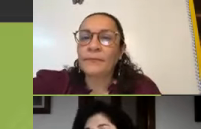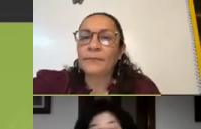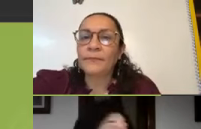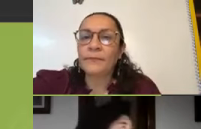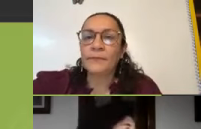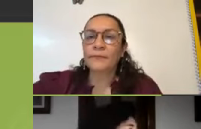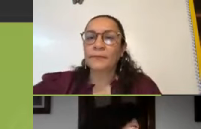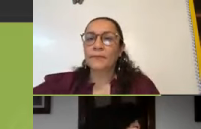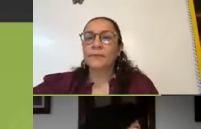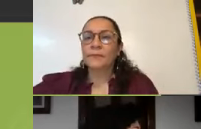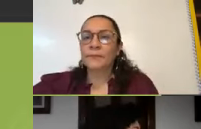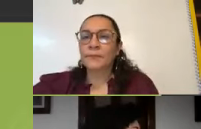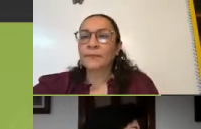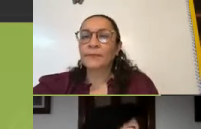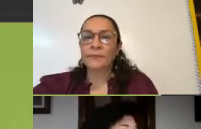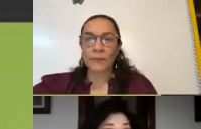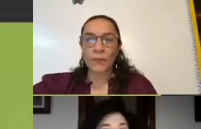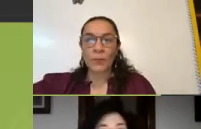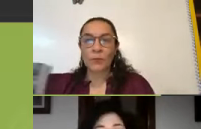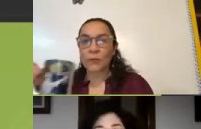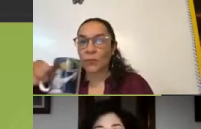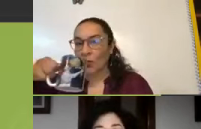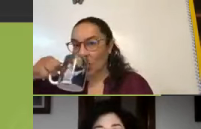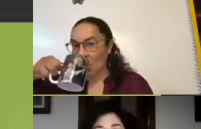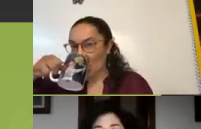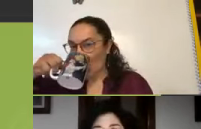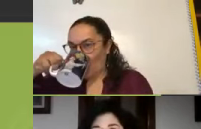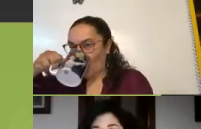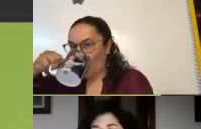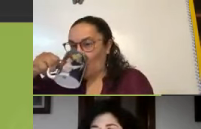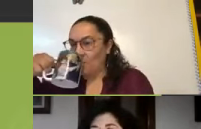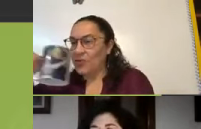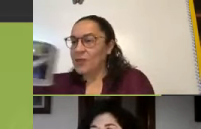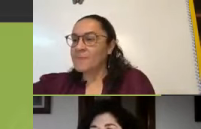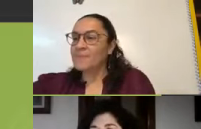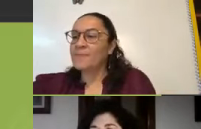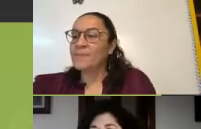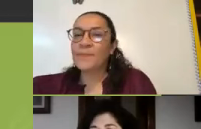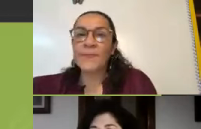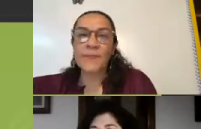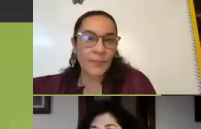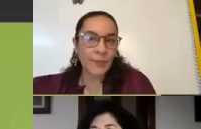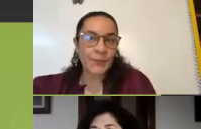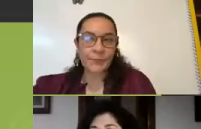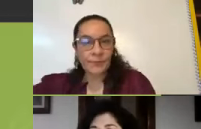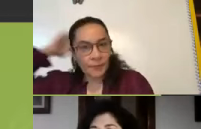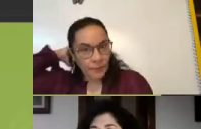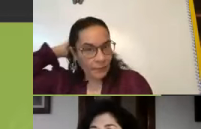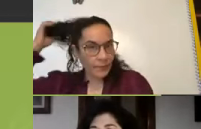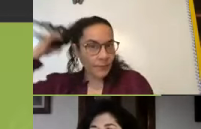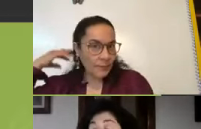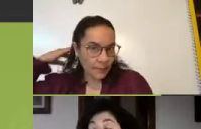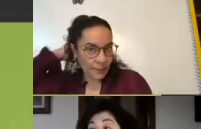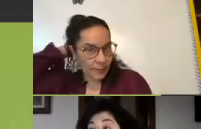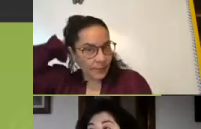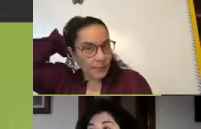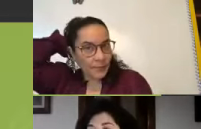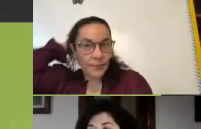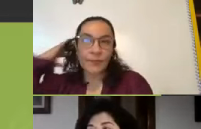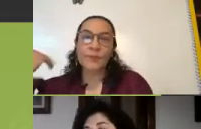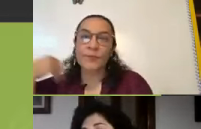también certeza tanto a ciudadanos como a autoridades. De esta forma, el marco normativo permitirá que